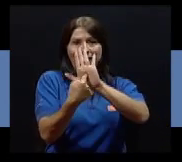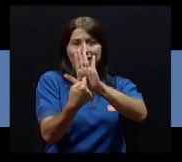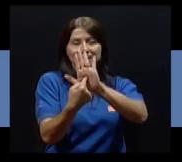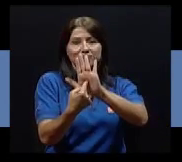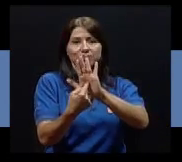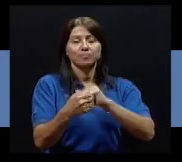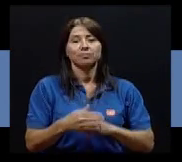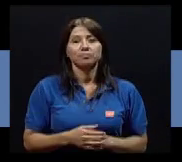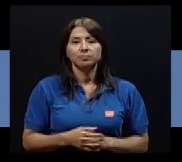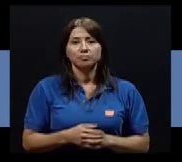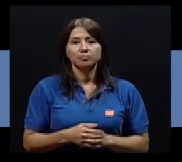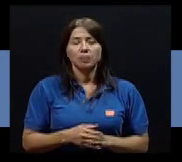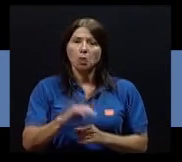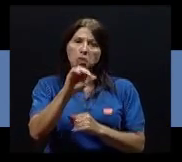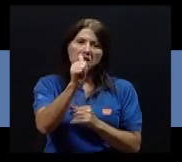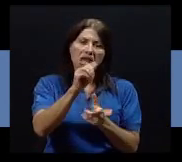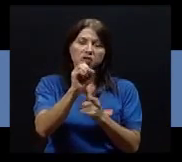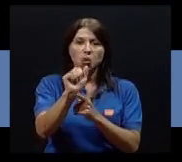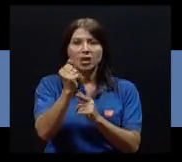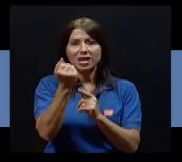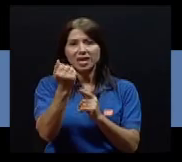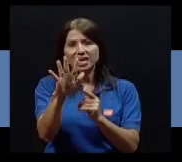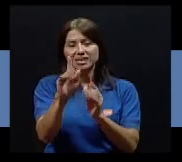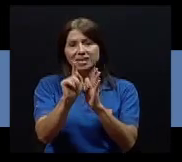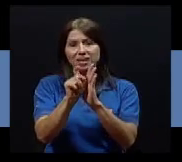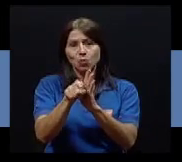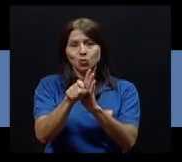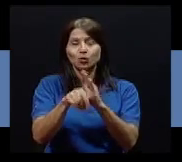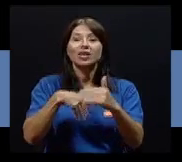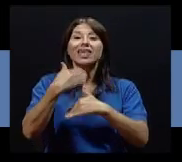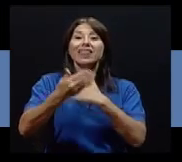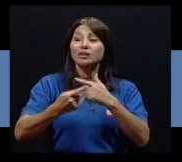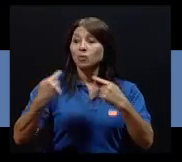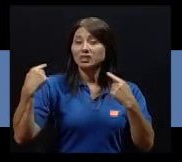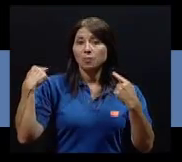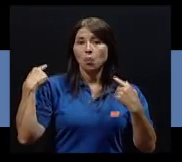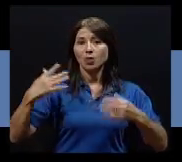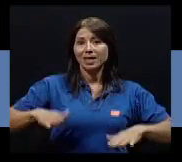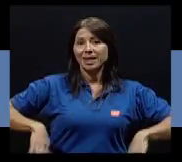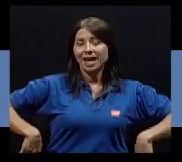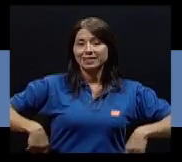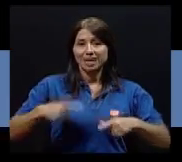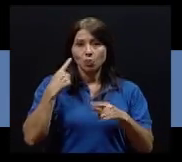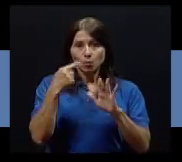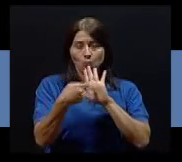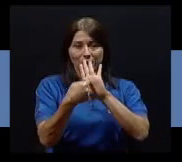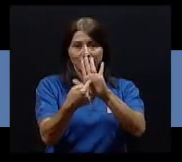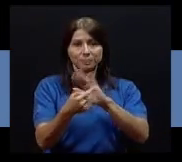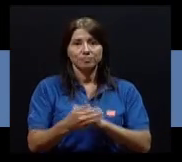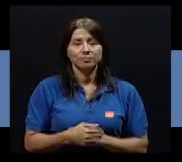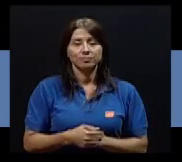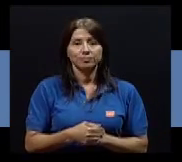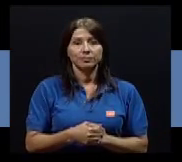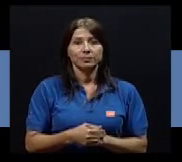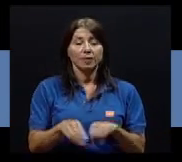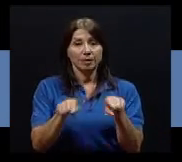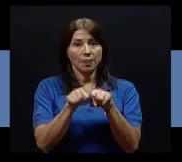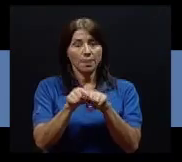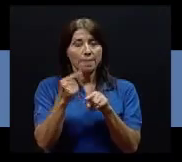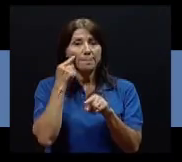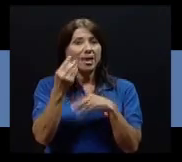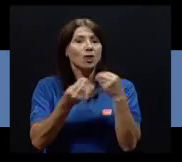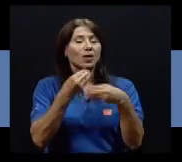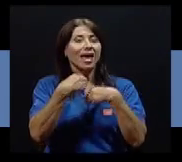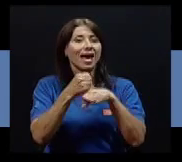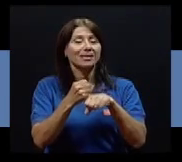extienden los brazos por delante, entre 10 y 15 segundos. Y después, se estiran por detrás del cuerpo. Para la parte inferior del cuerpo,